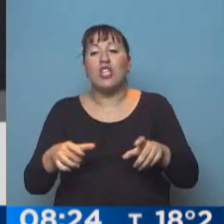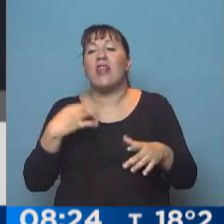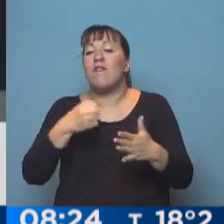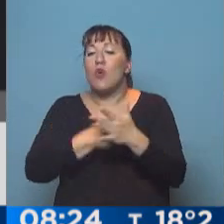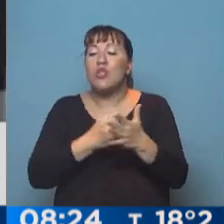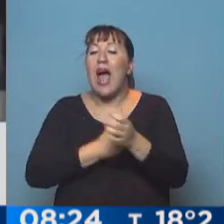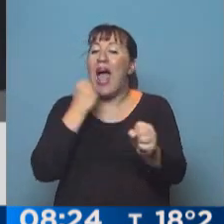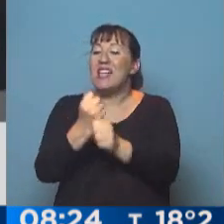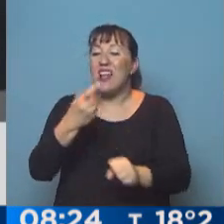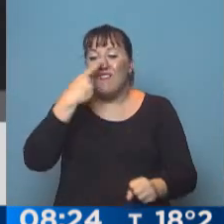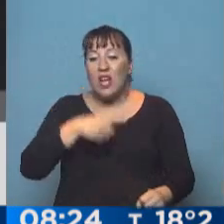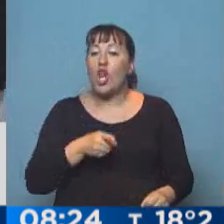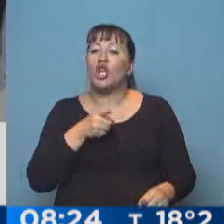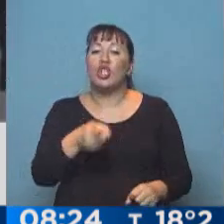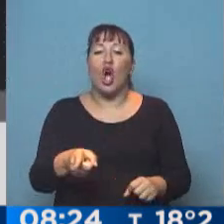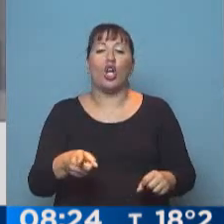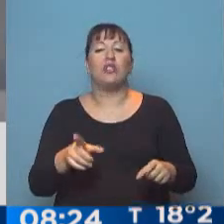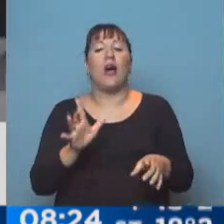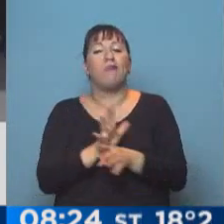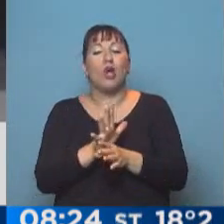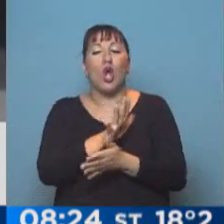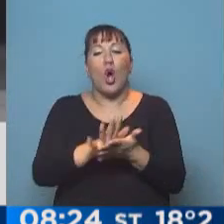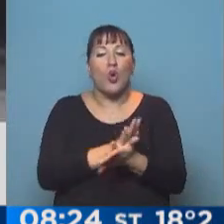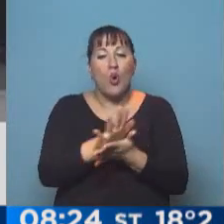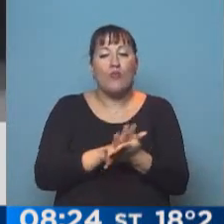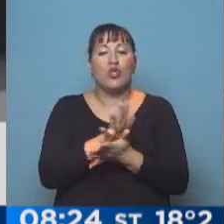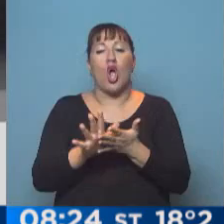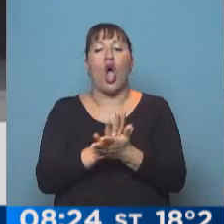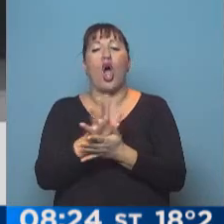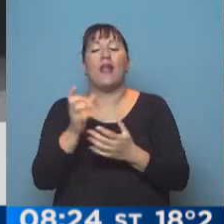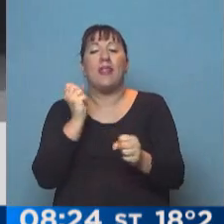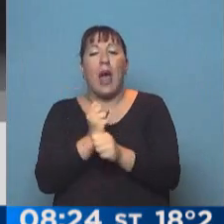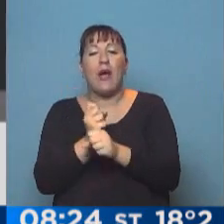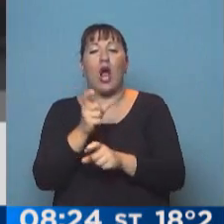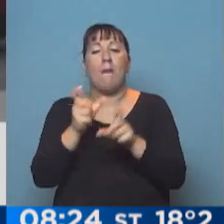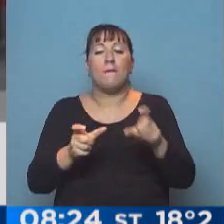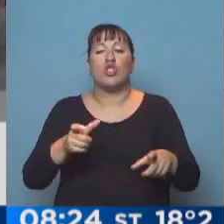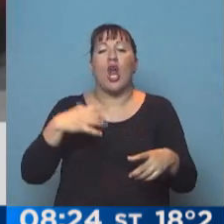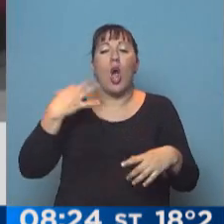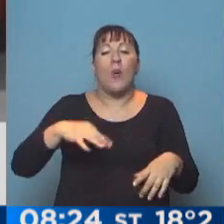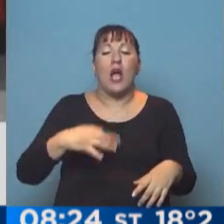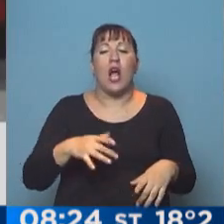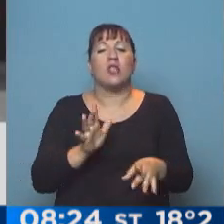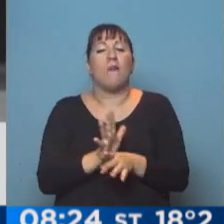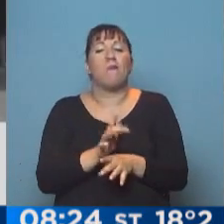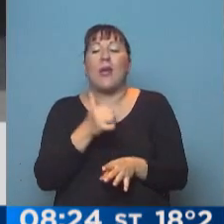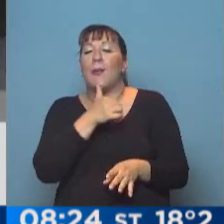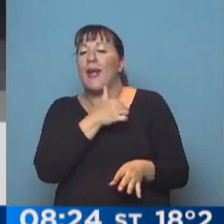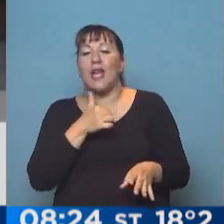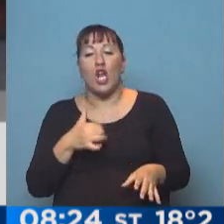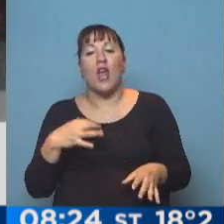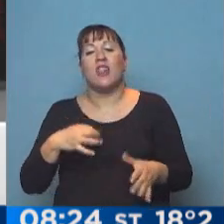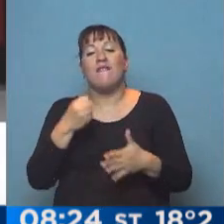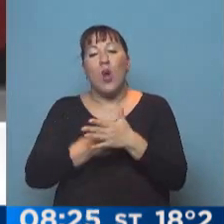hasta el final contra el cáncer de la corrupción y el cáncer de la explotación del trabajo humano el veneno de la ilegalidad dijo que hay que luchar